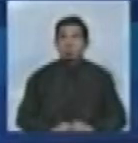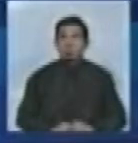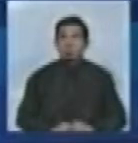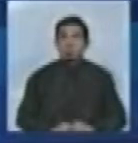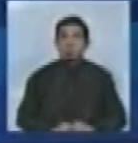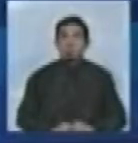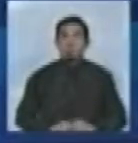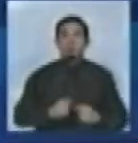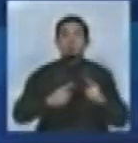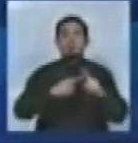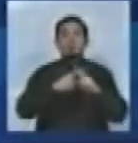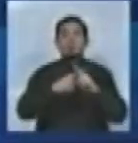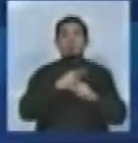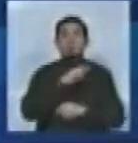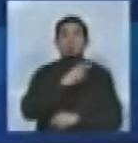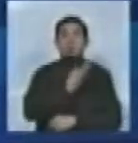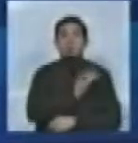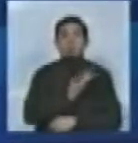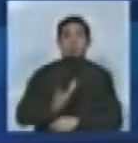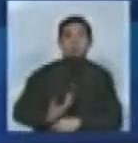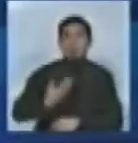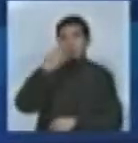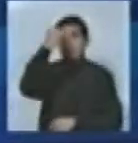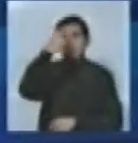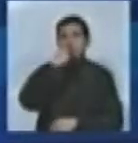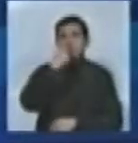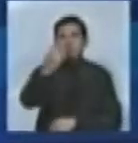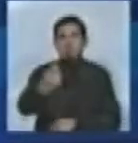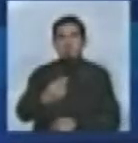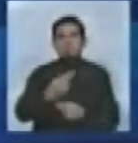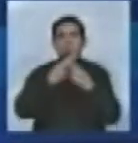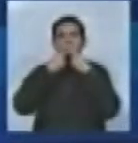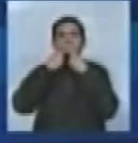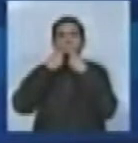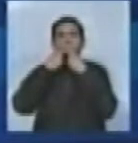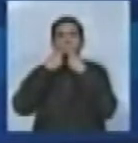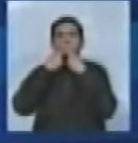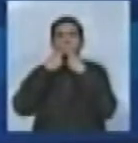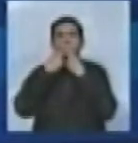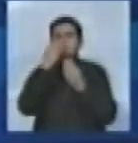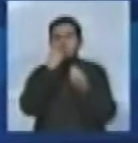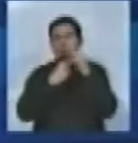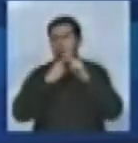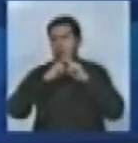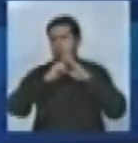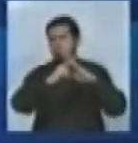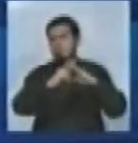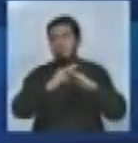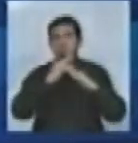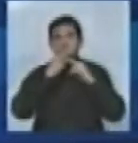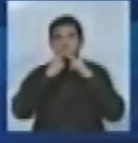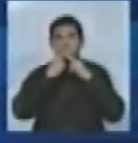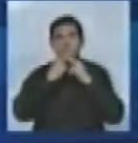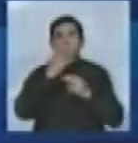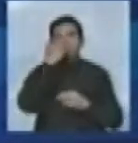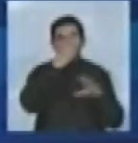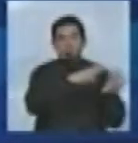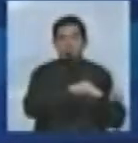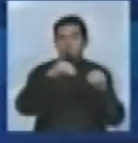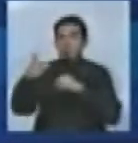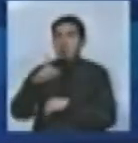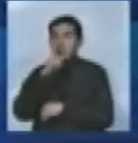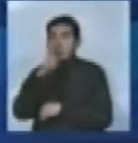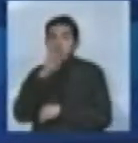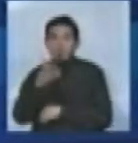Y el ex vicepresidente Jorge Glass se ha declarado en huelga de hambre tras ser trasladado hasta el centro de rehabilitación de La